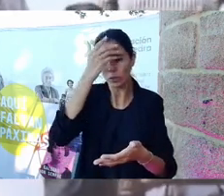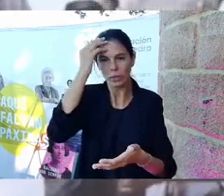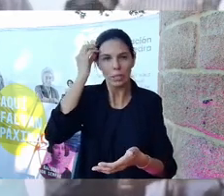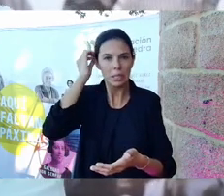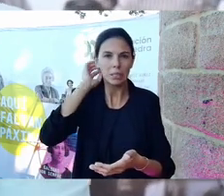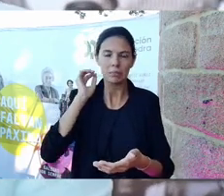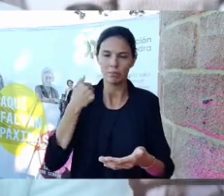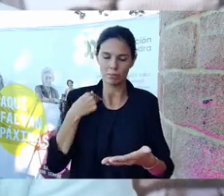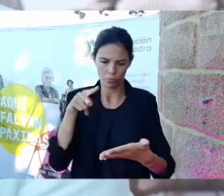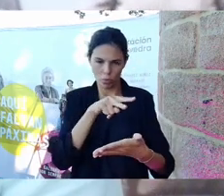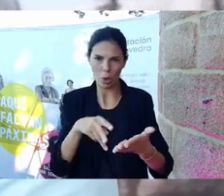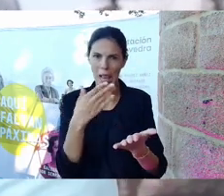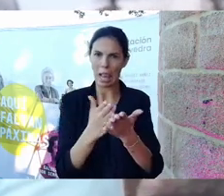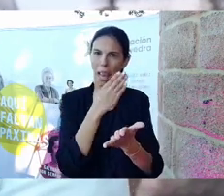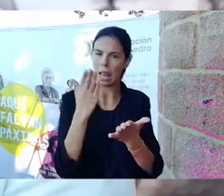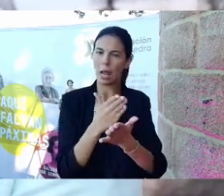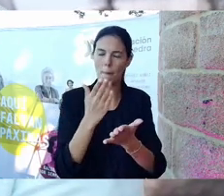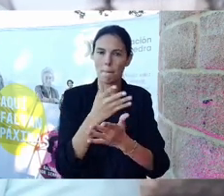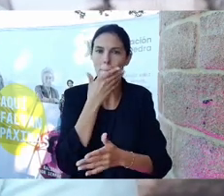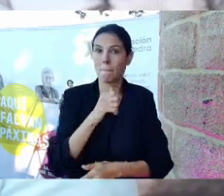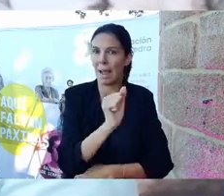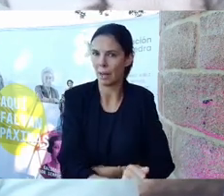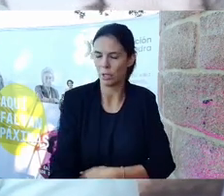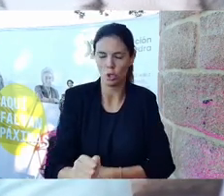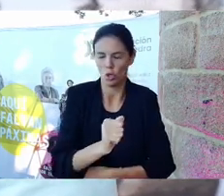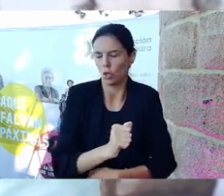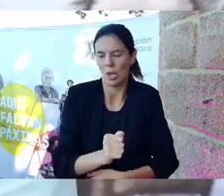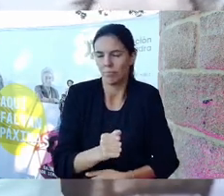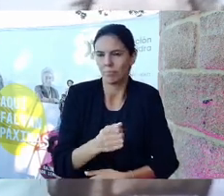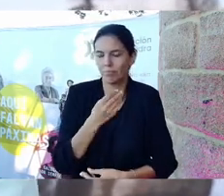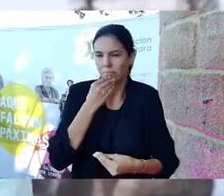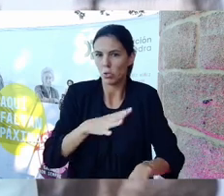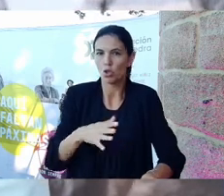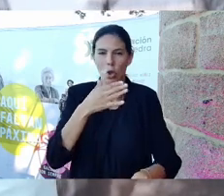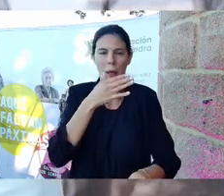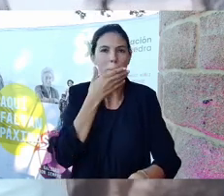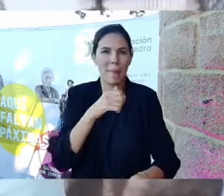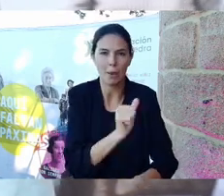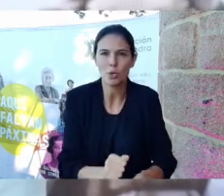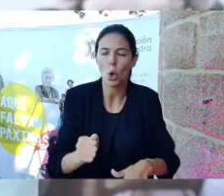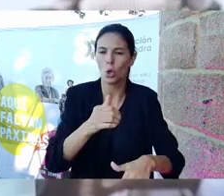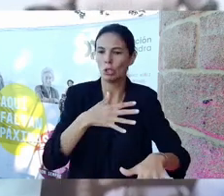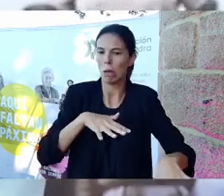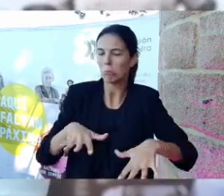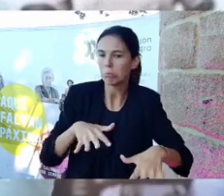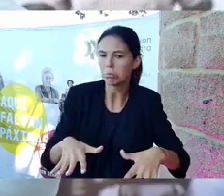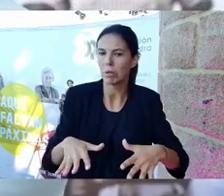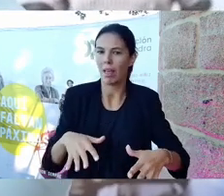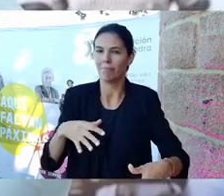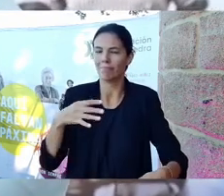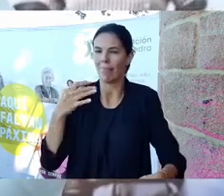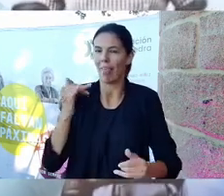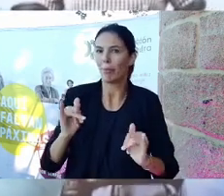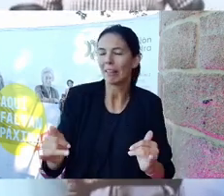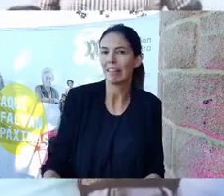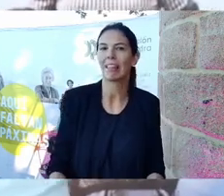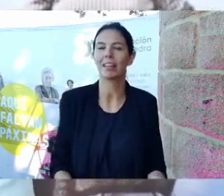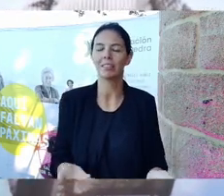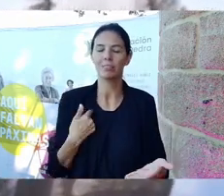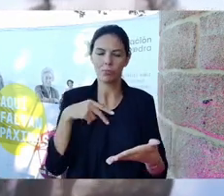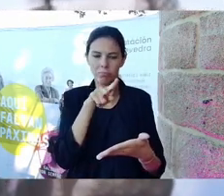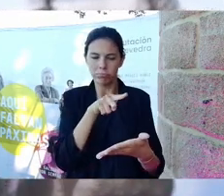estaba lendo a maravillosa novela, porque ademais é unha novela maravillosa, dinámica,